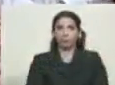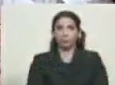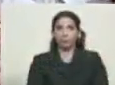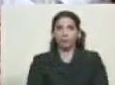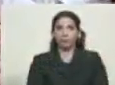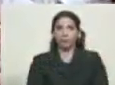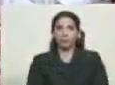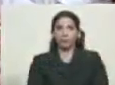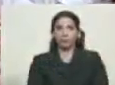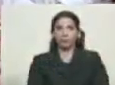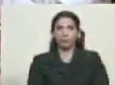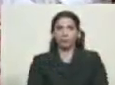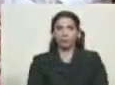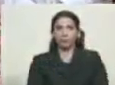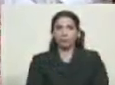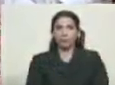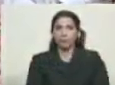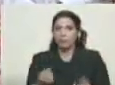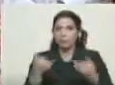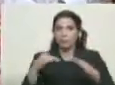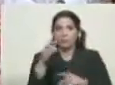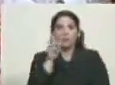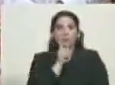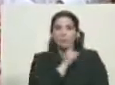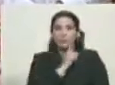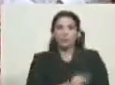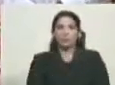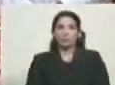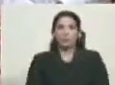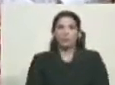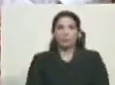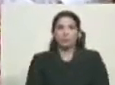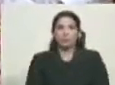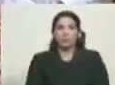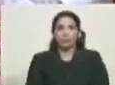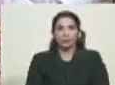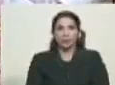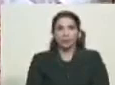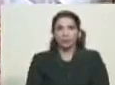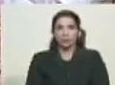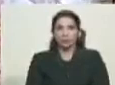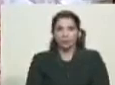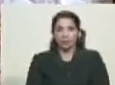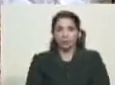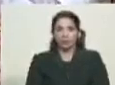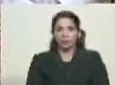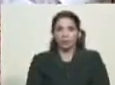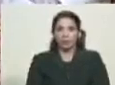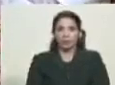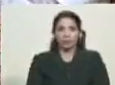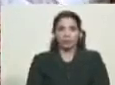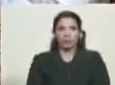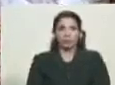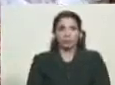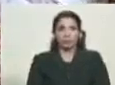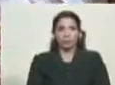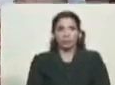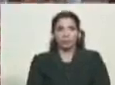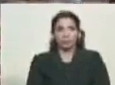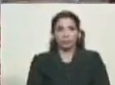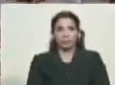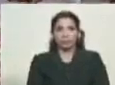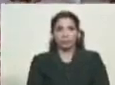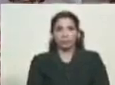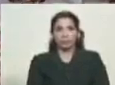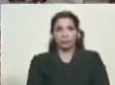hablando de muchos nombres, de muchos financistas, de muchos lugares. Están diciendo cómo